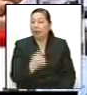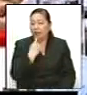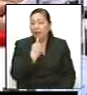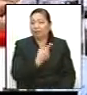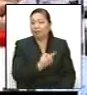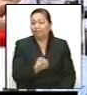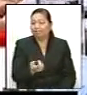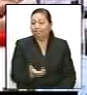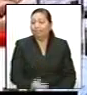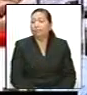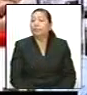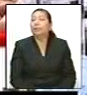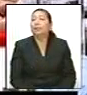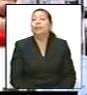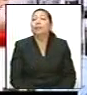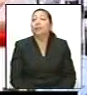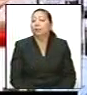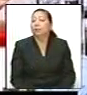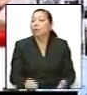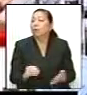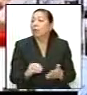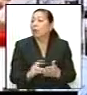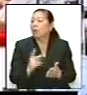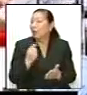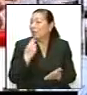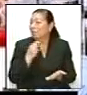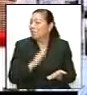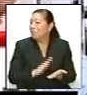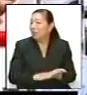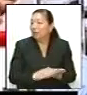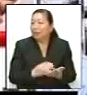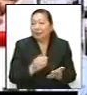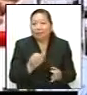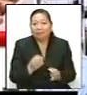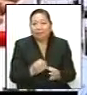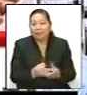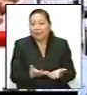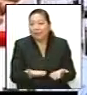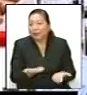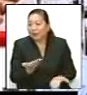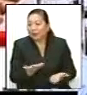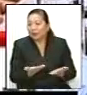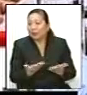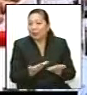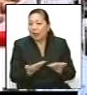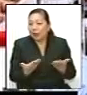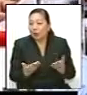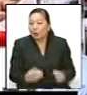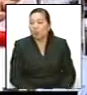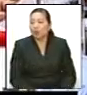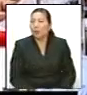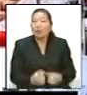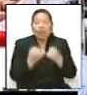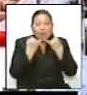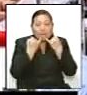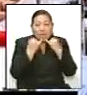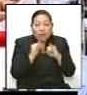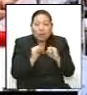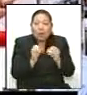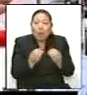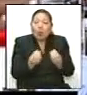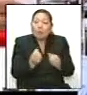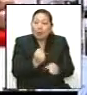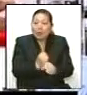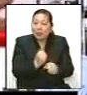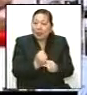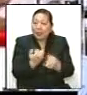atención, quizás no de mala fe, pero por falta de una claridad en la información de cómo funciona